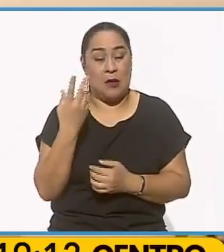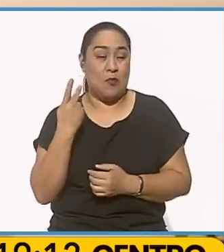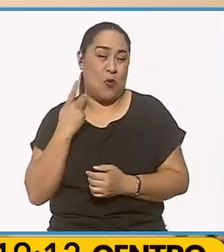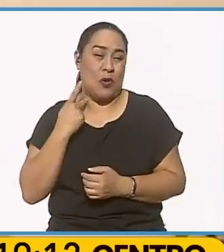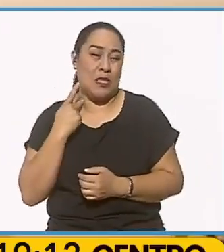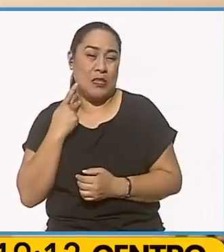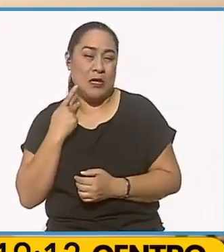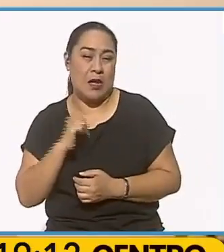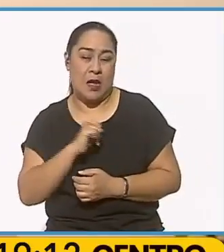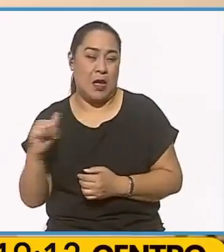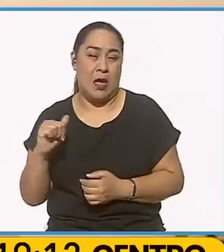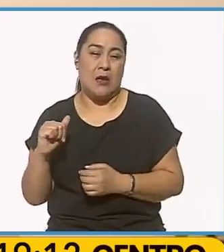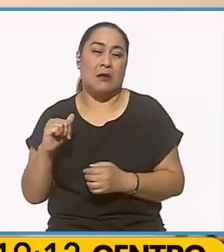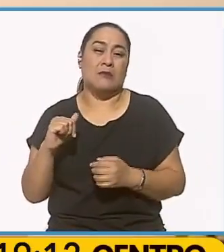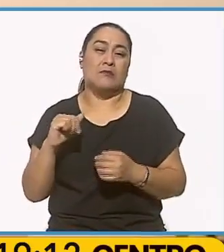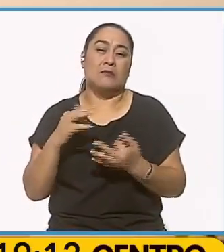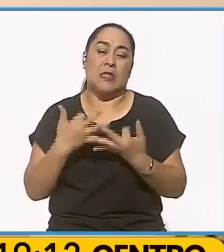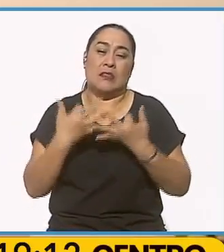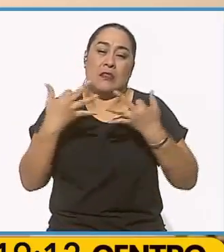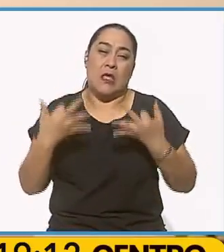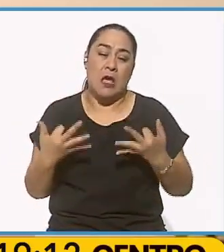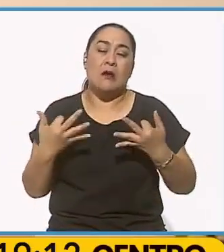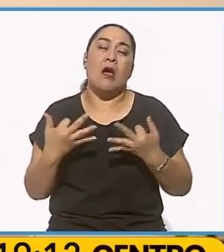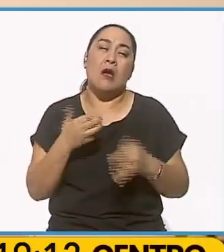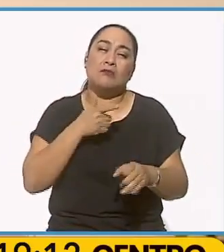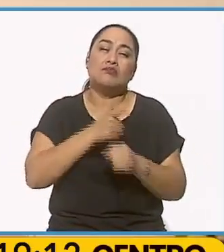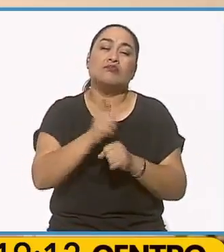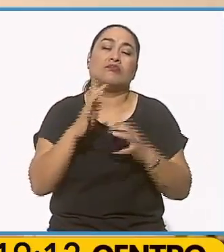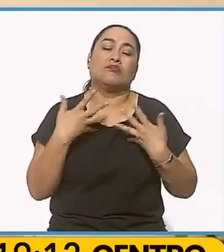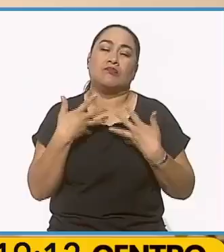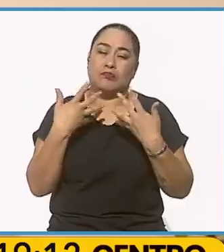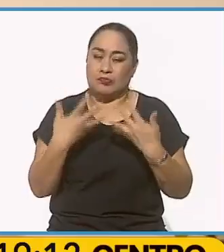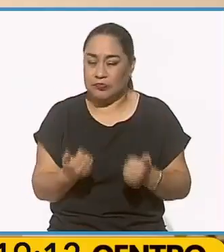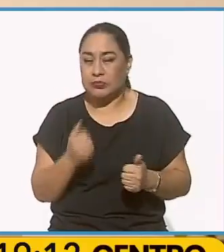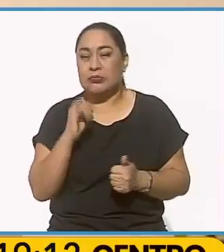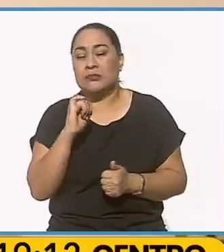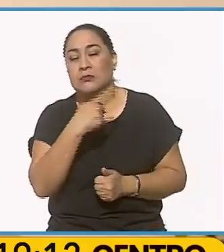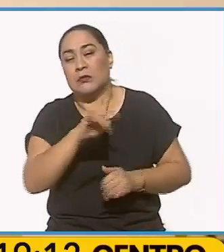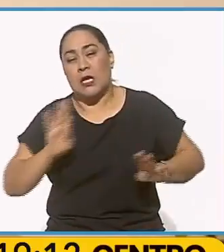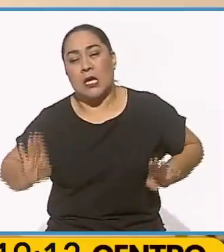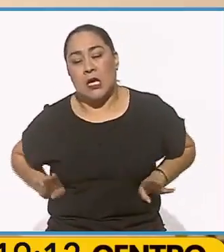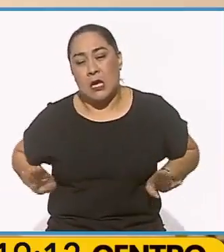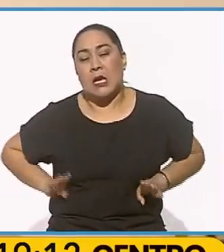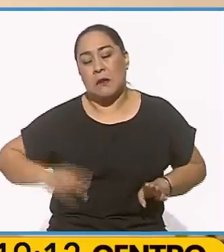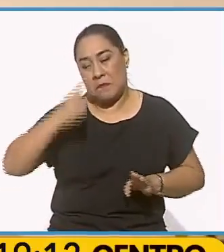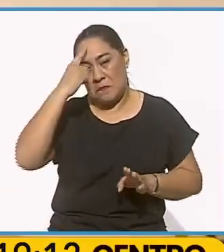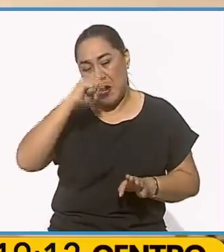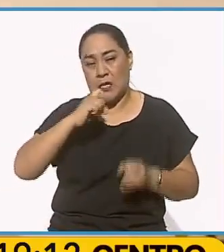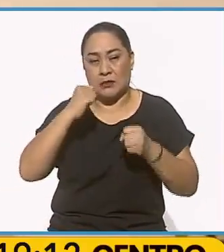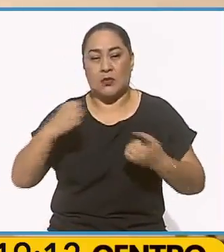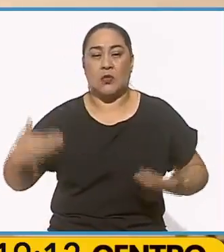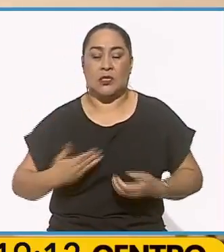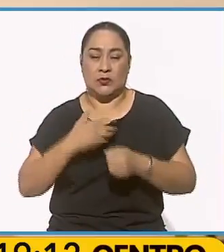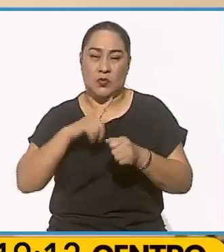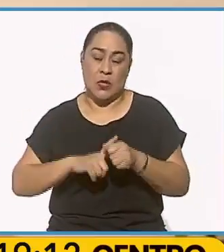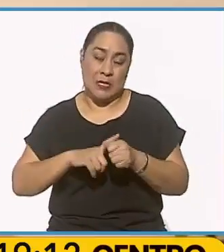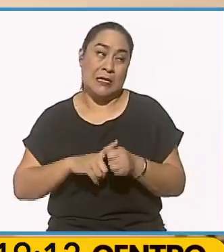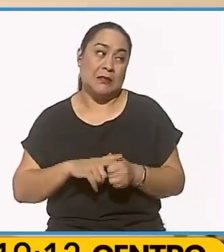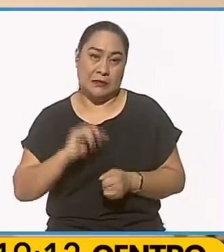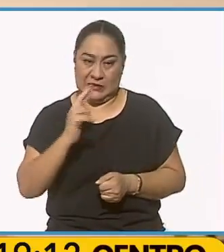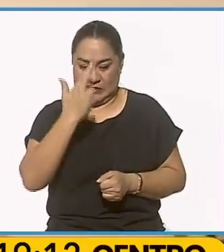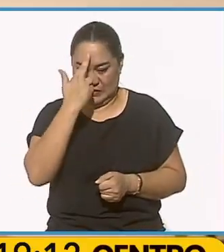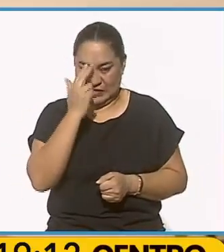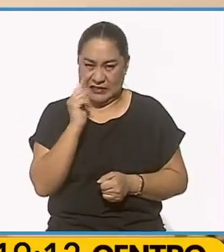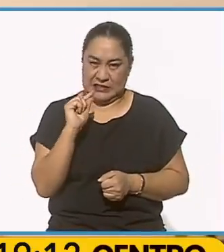a decir, está expresada con claridad meridiana y puesta blanco sobre negro en esta estrategia de seguridad nacional que conocimos hace apenas